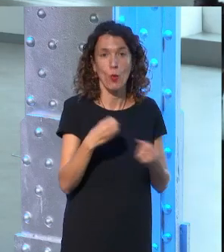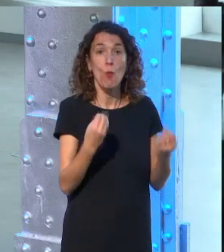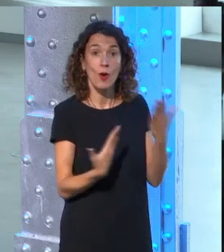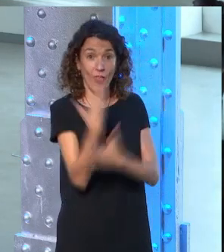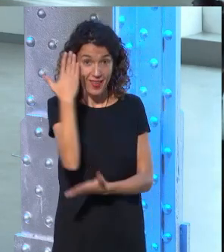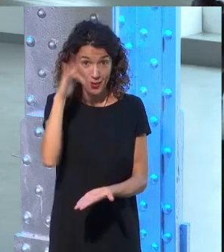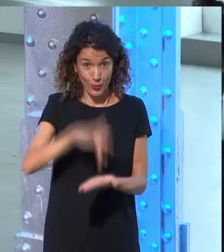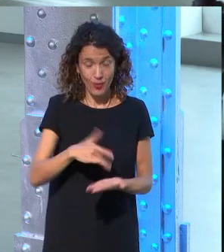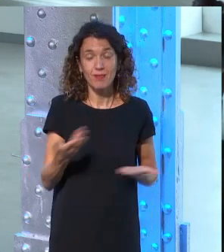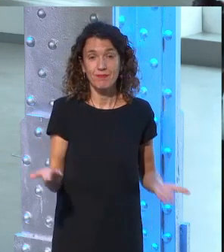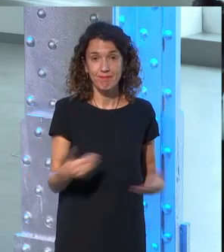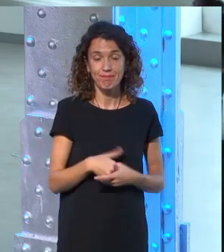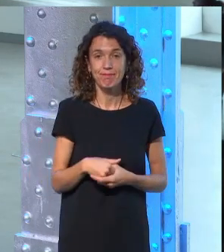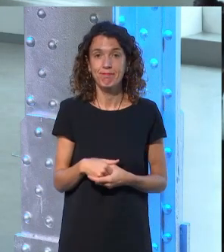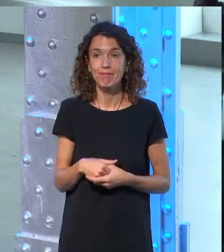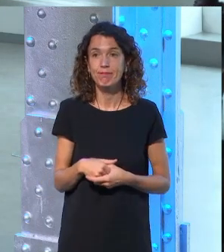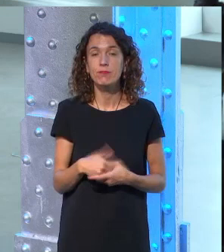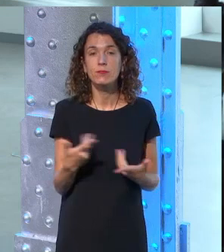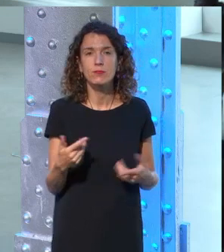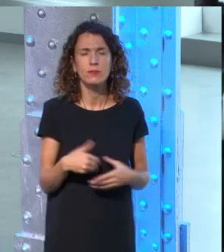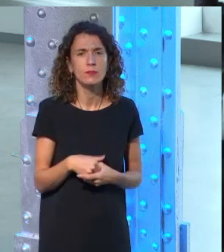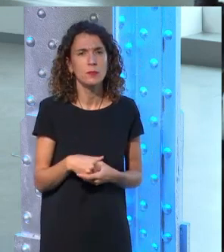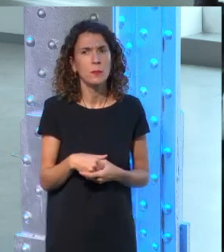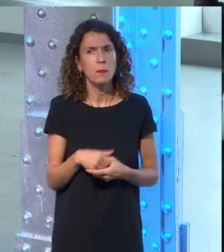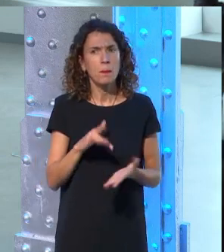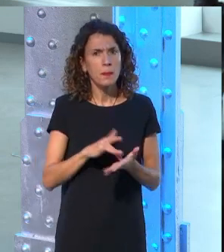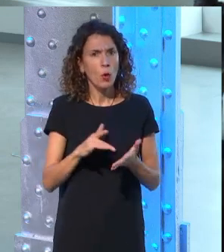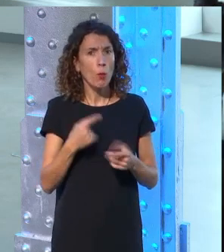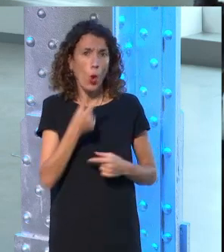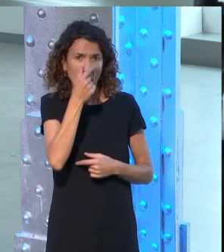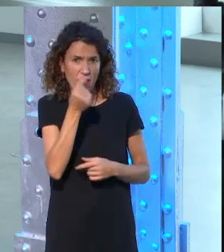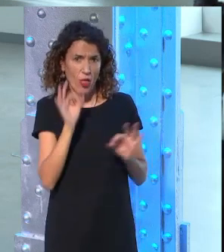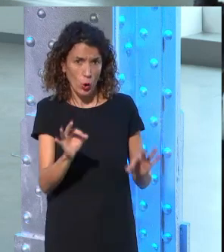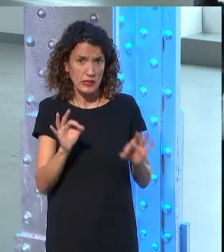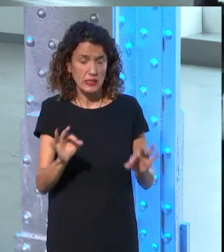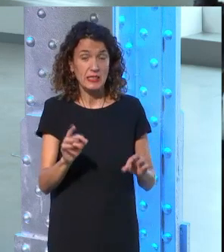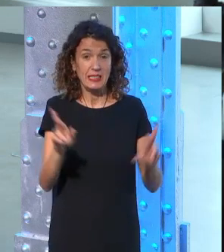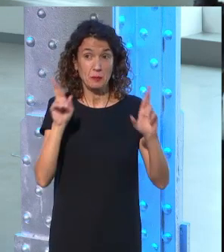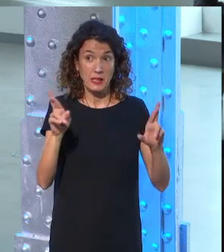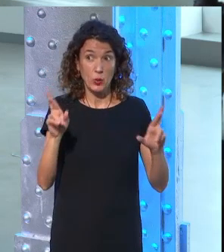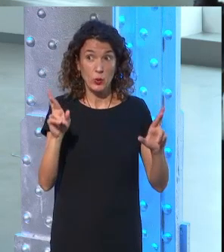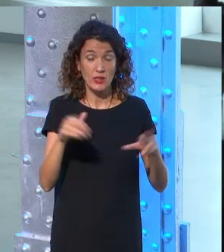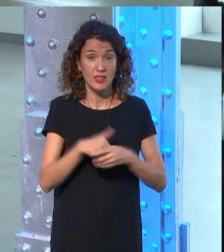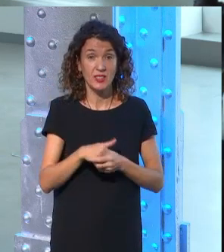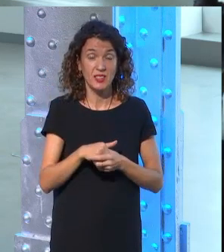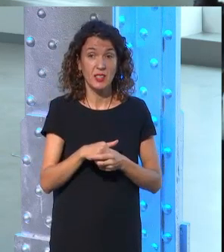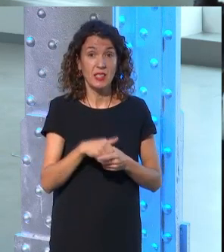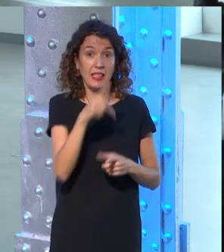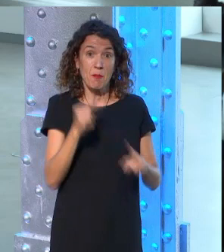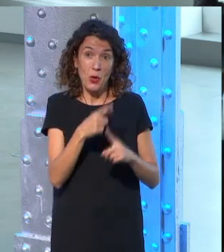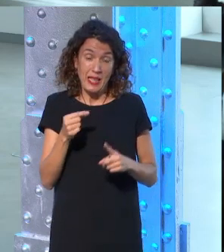buenos días. Me encuentro con un catarro, un resfriado, y espero que esté al